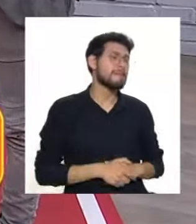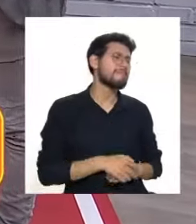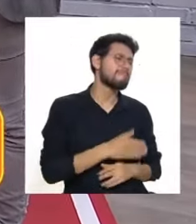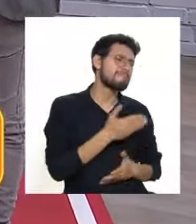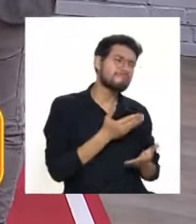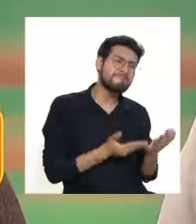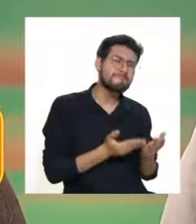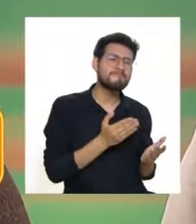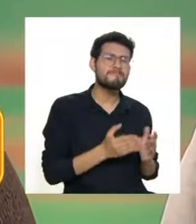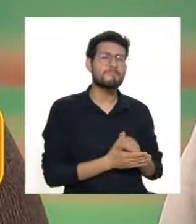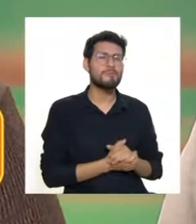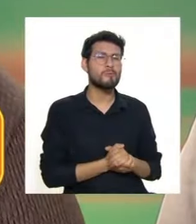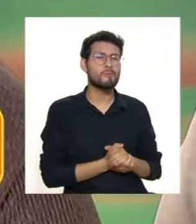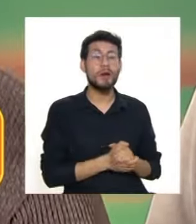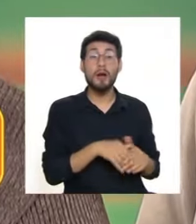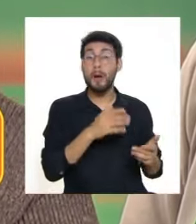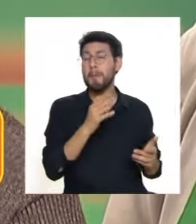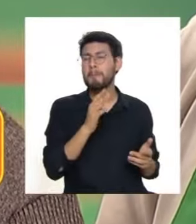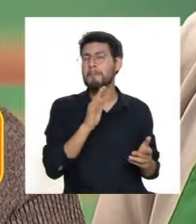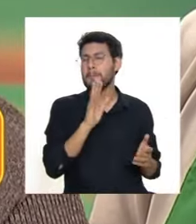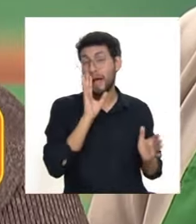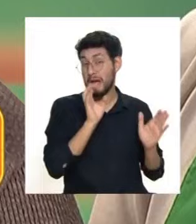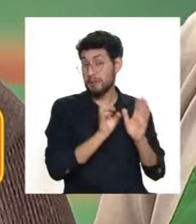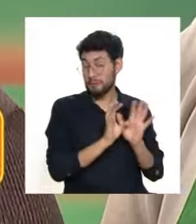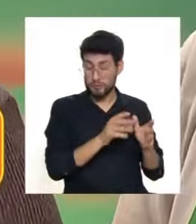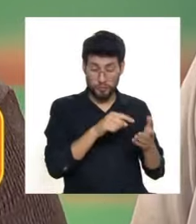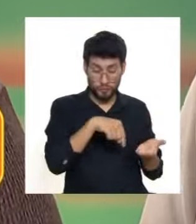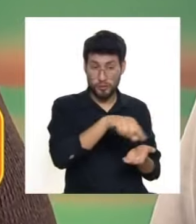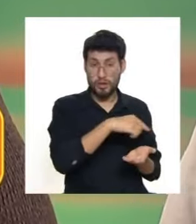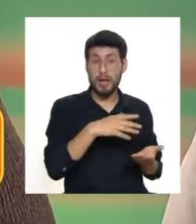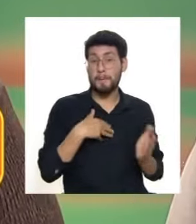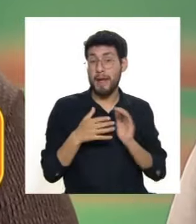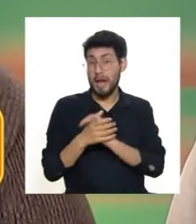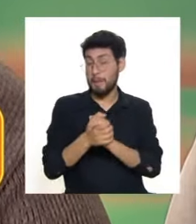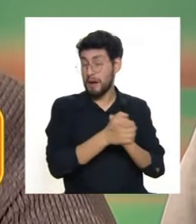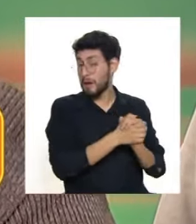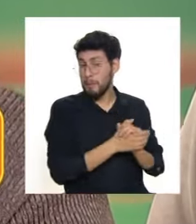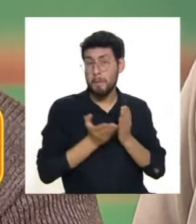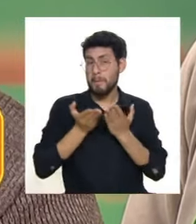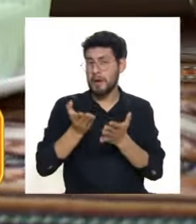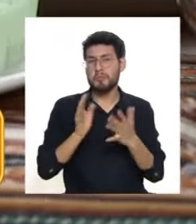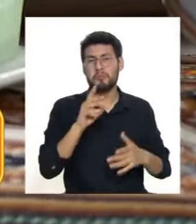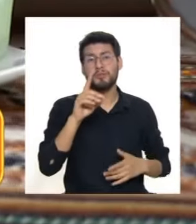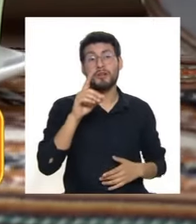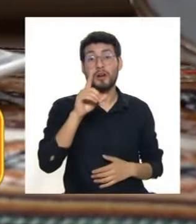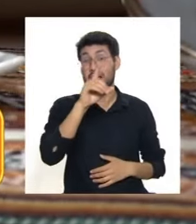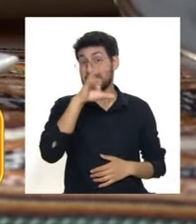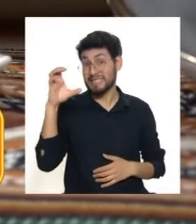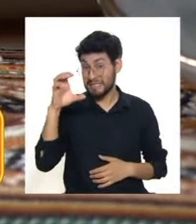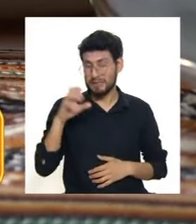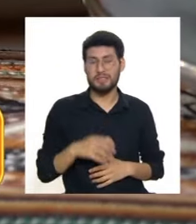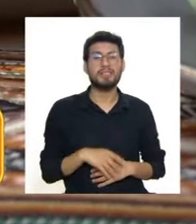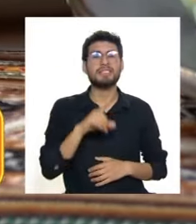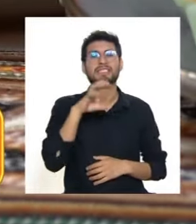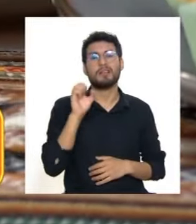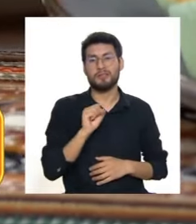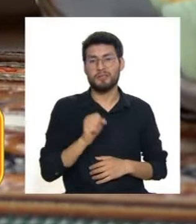Podría ser, por ejemplo, generalmente, por ejemplo, esto yo lo dejo a mis amistades, el ciento lo dejo a 100 soles.